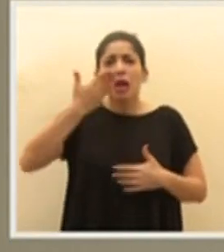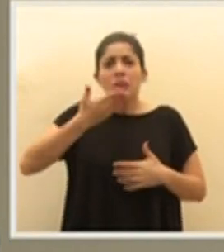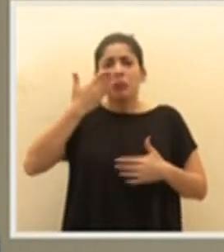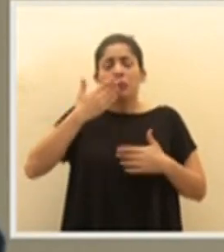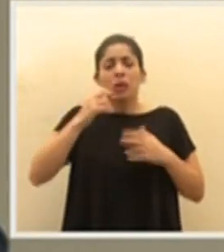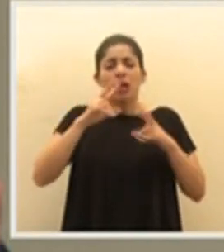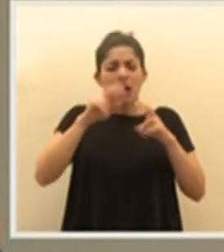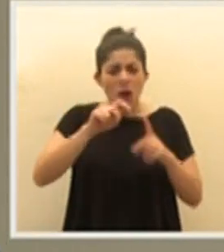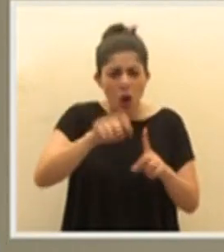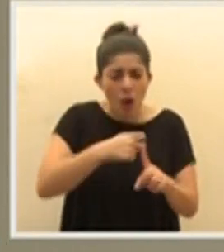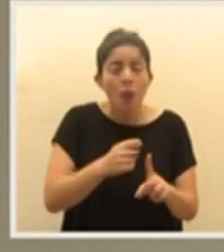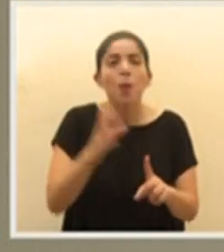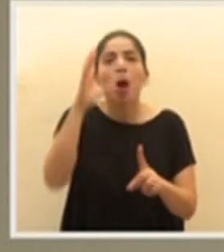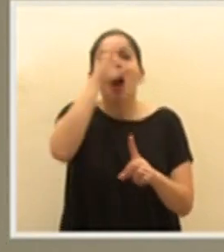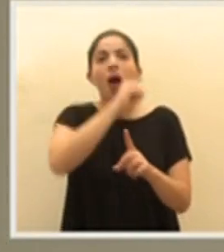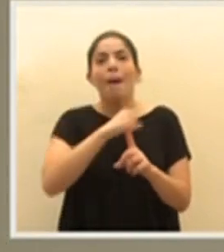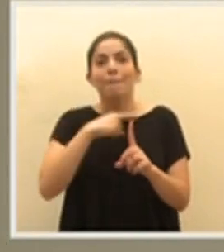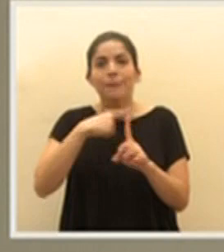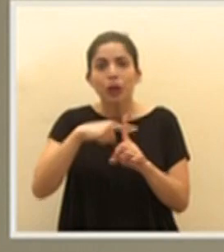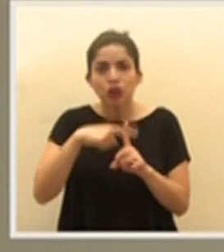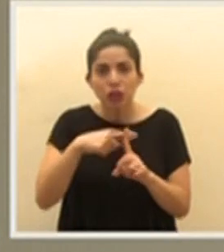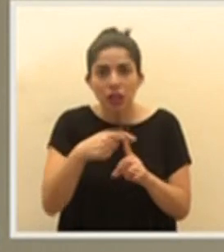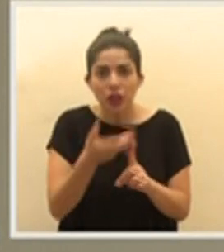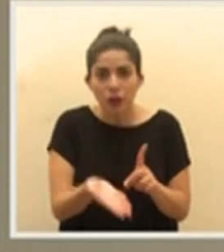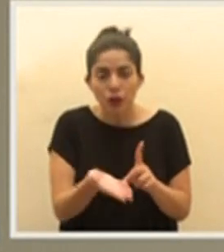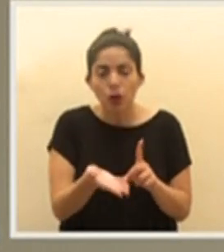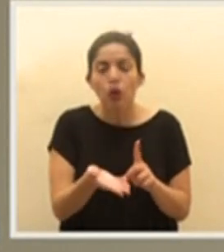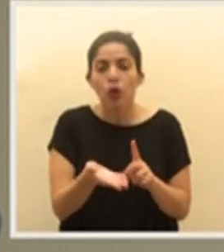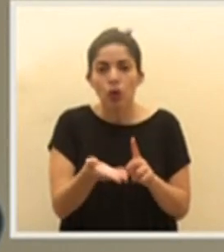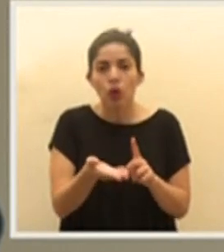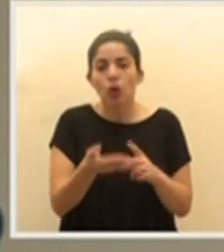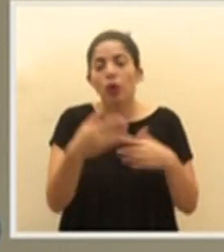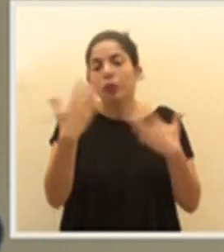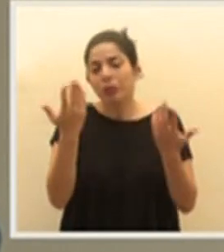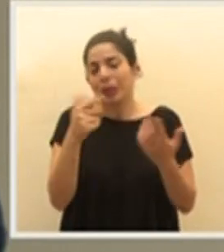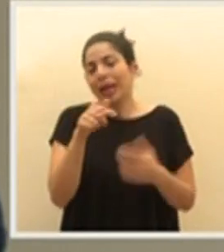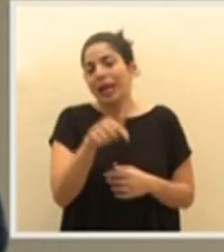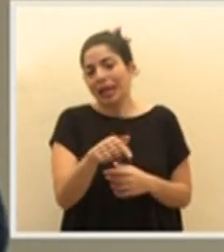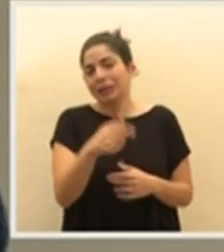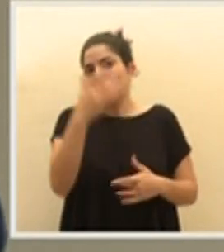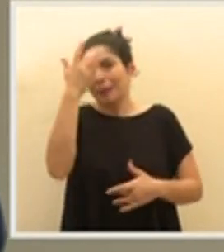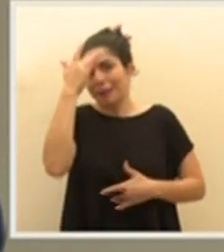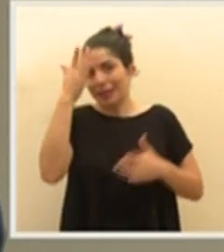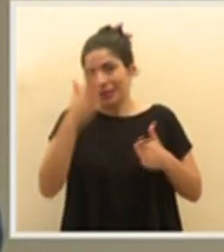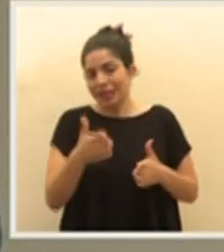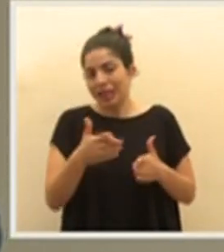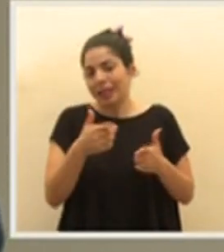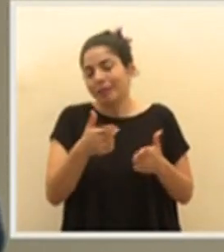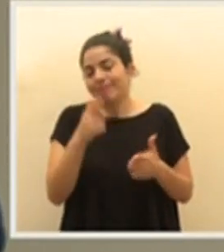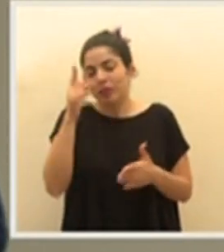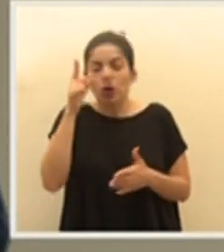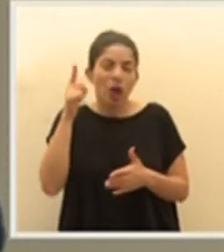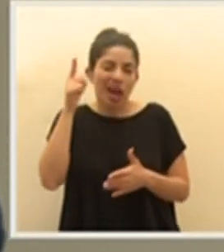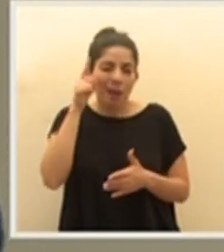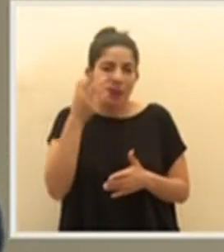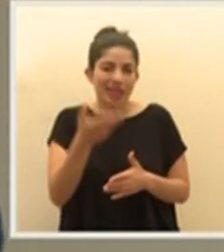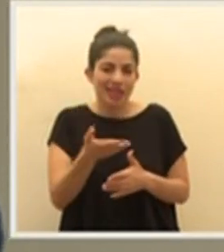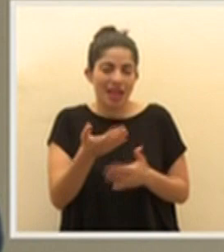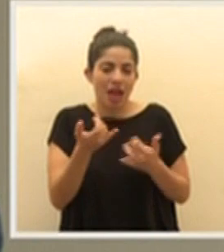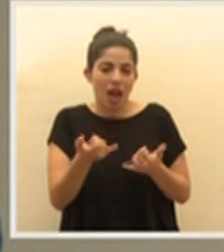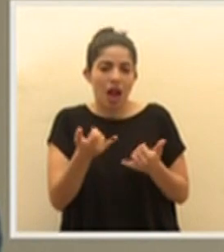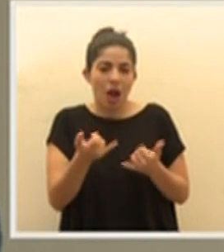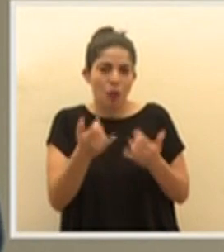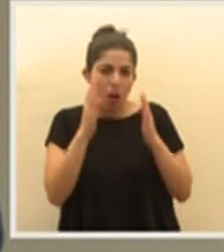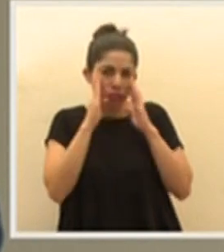la prueba, salió positivo y bueno, ese paciente obviamente está